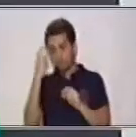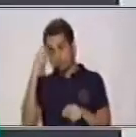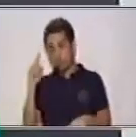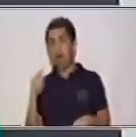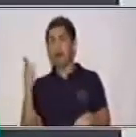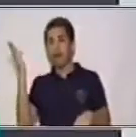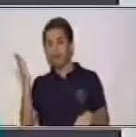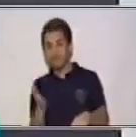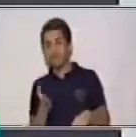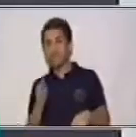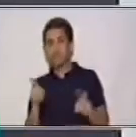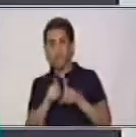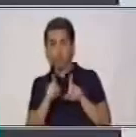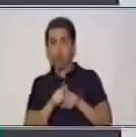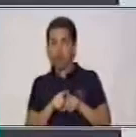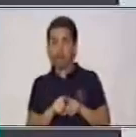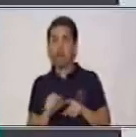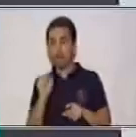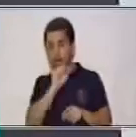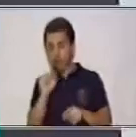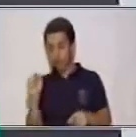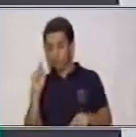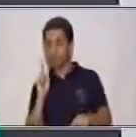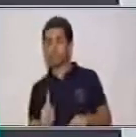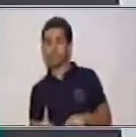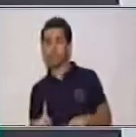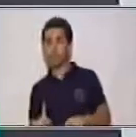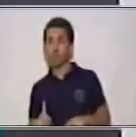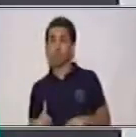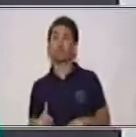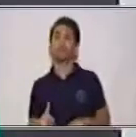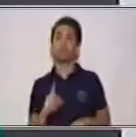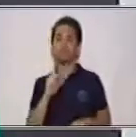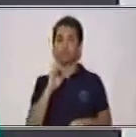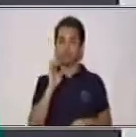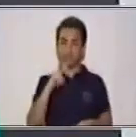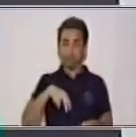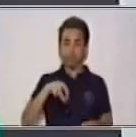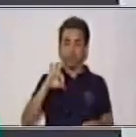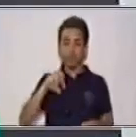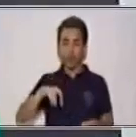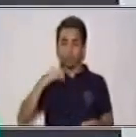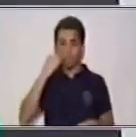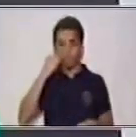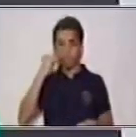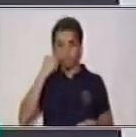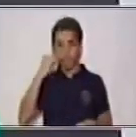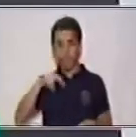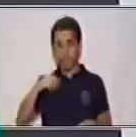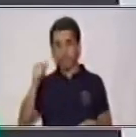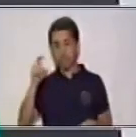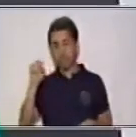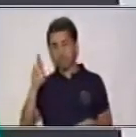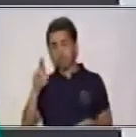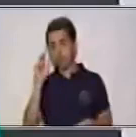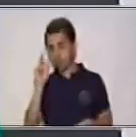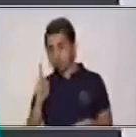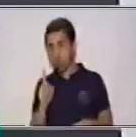colocándole como denominador el número 1. Y entonces ya podemos